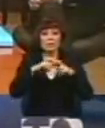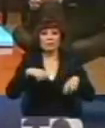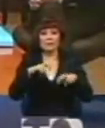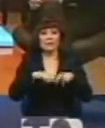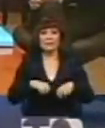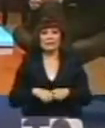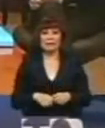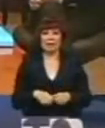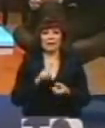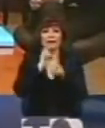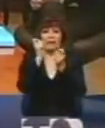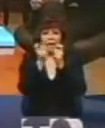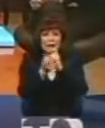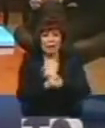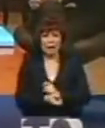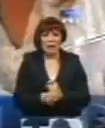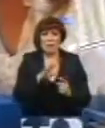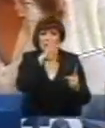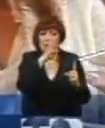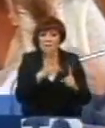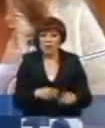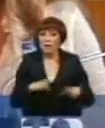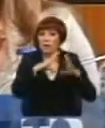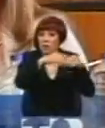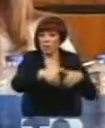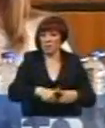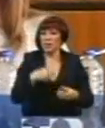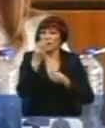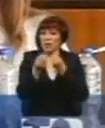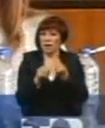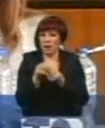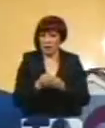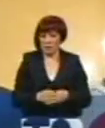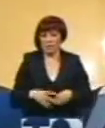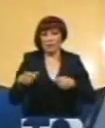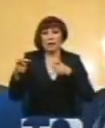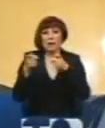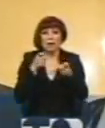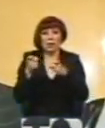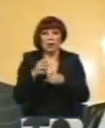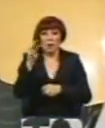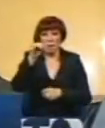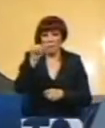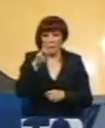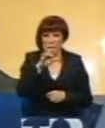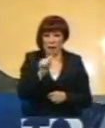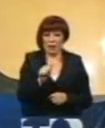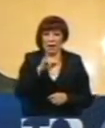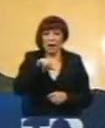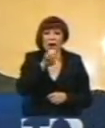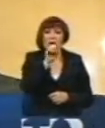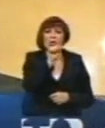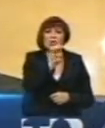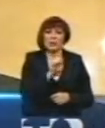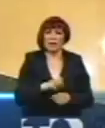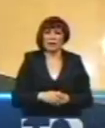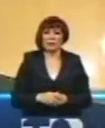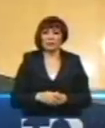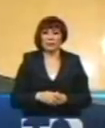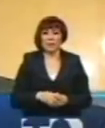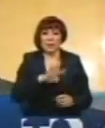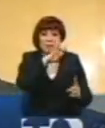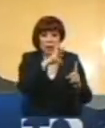de reestructurar y evaluar a la Comisión de Fiscalización que la dirige María José Carrión. La evaluación solamente podría